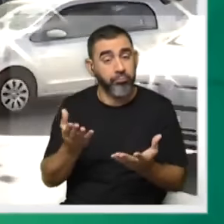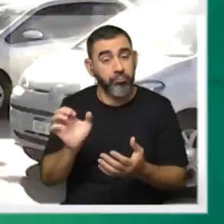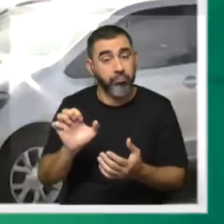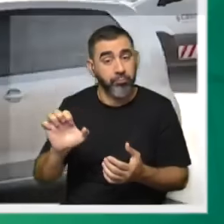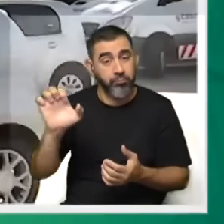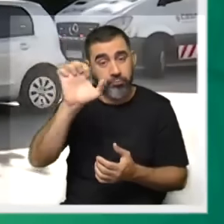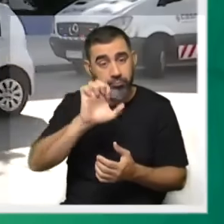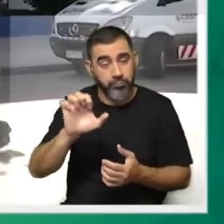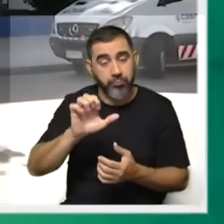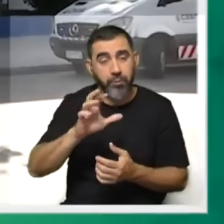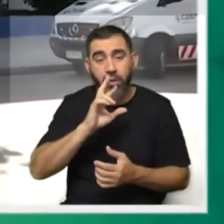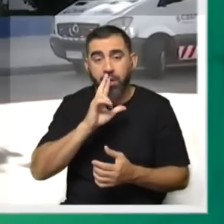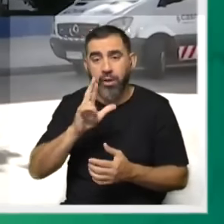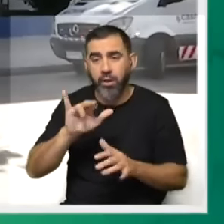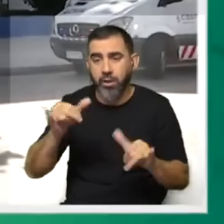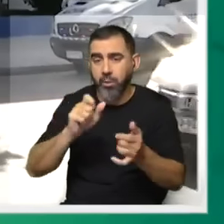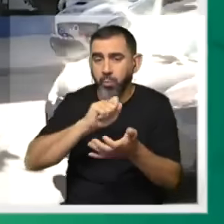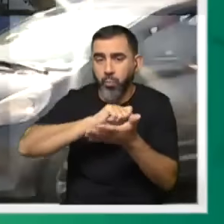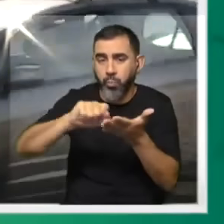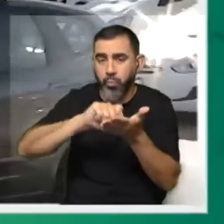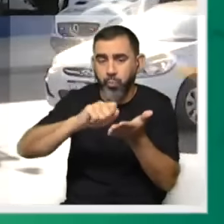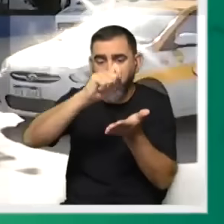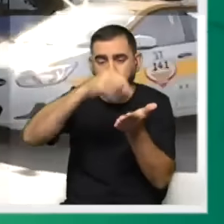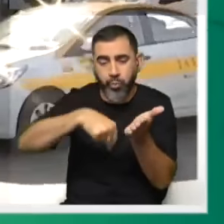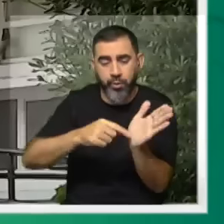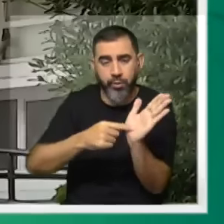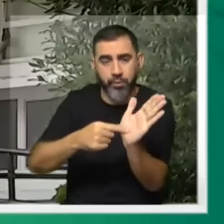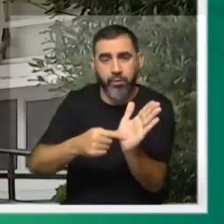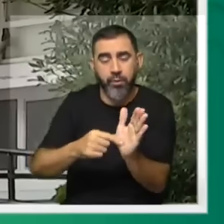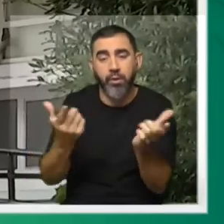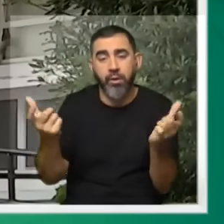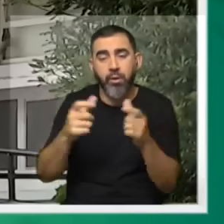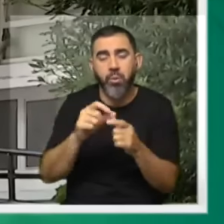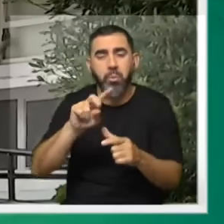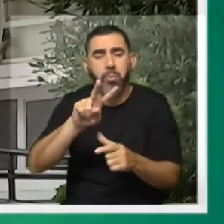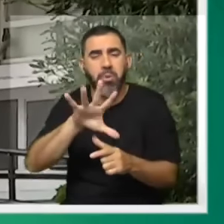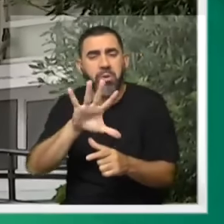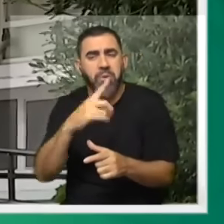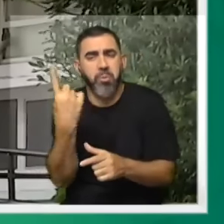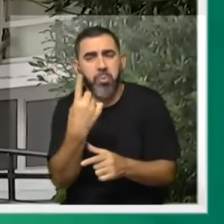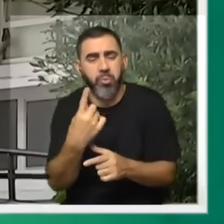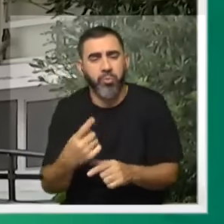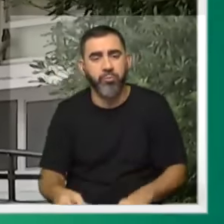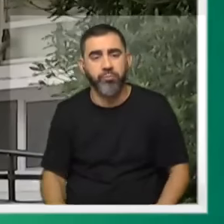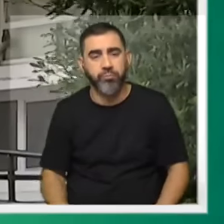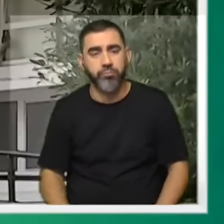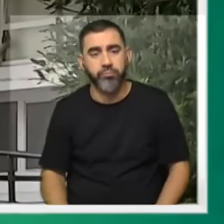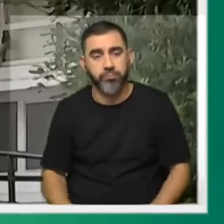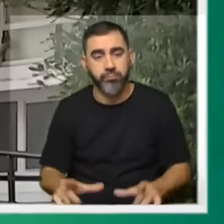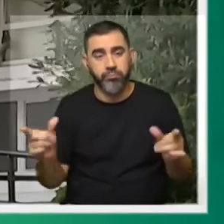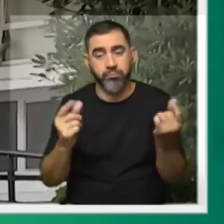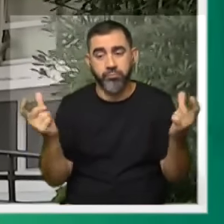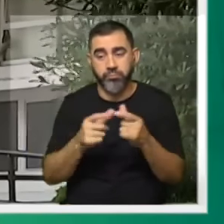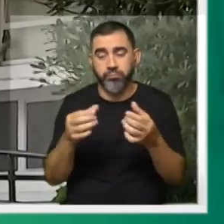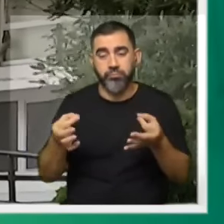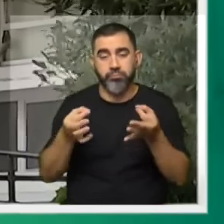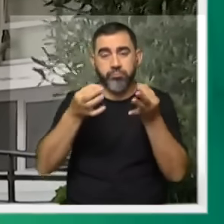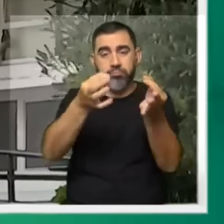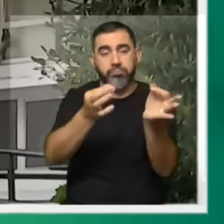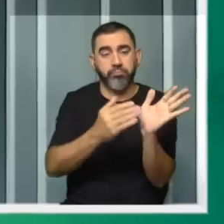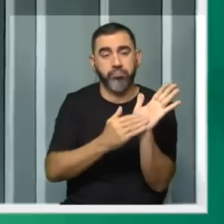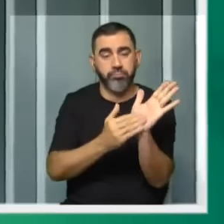tenía una respuesta ya escrita y firmada la reunión duró 25 minutos cuando terminó la reunión sacaron esa esa resolución